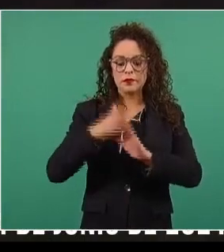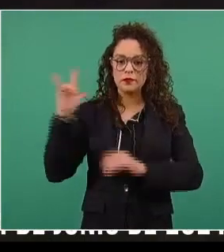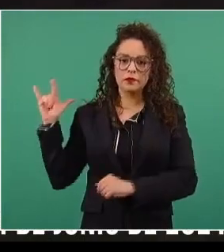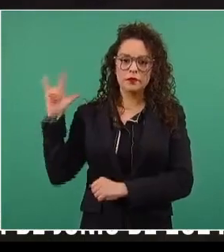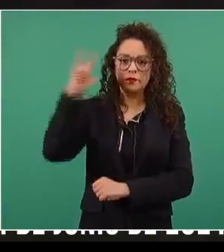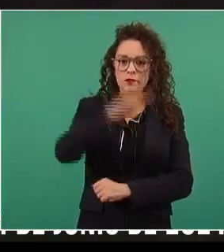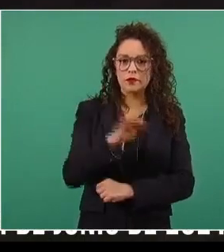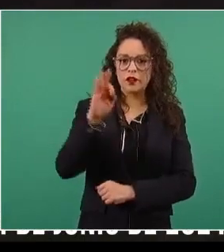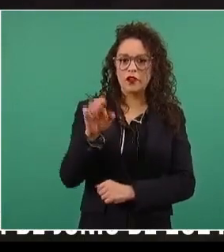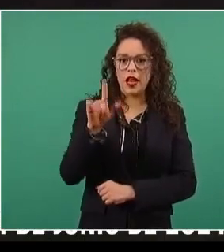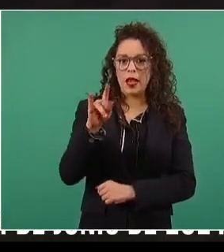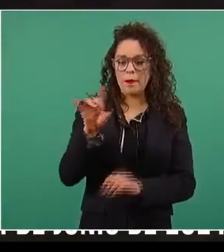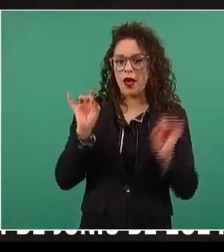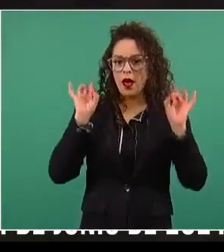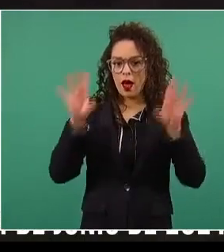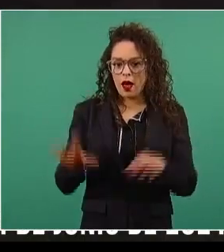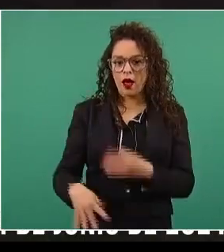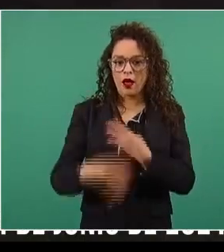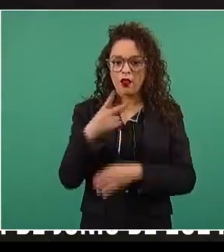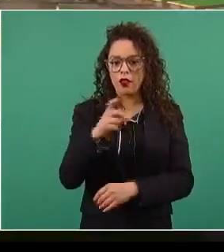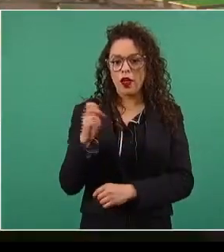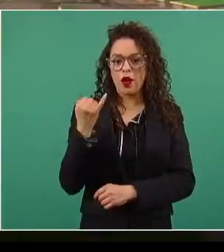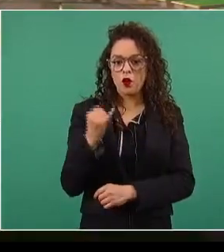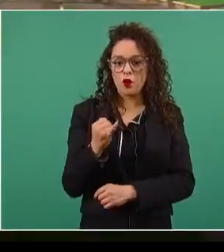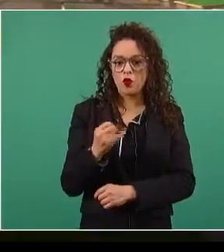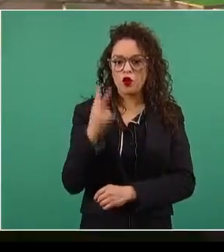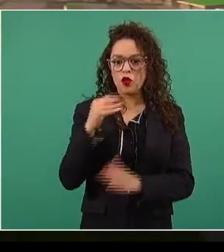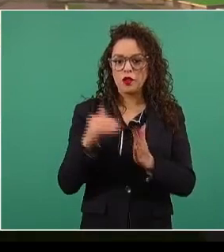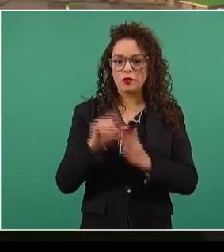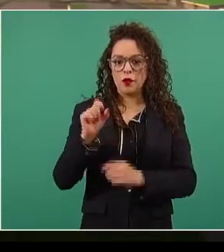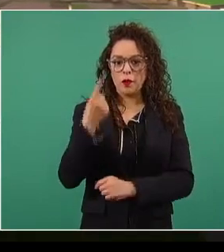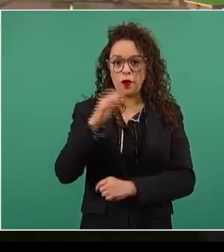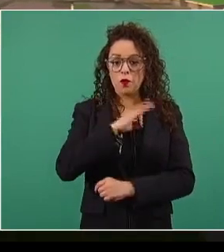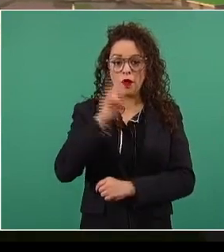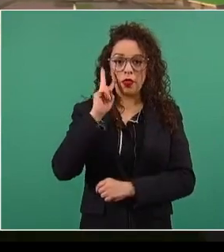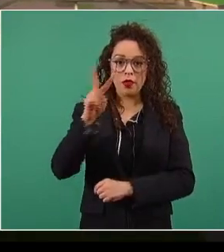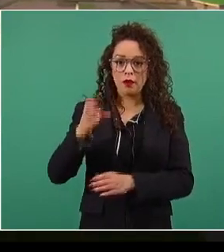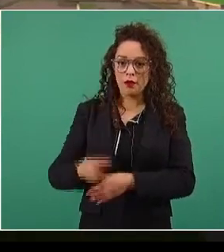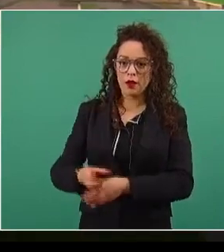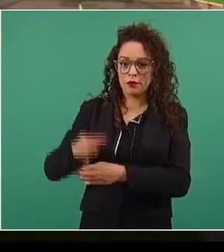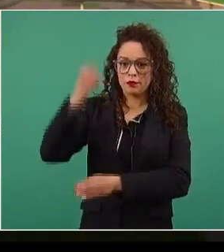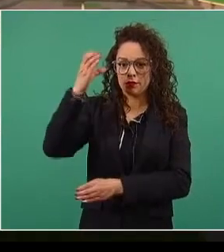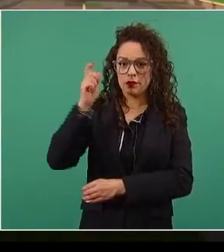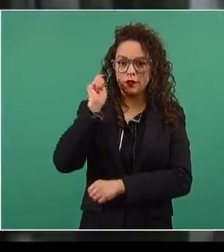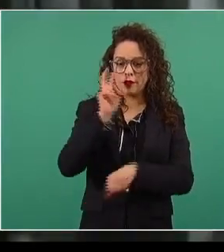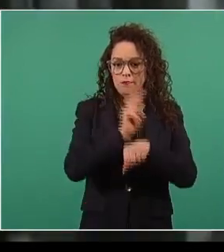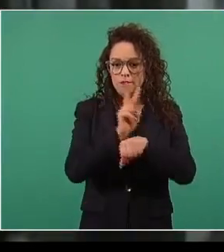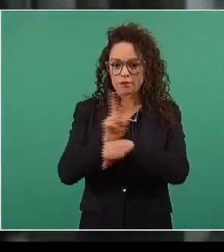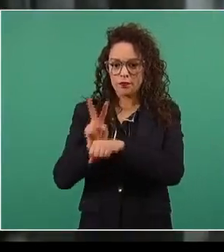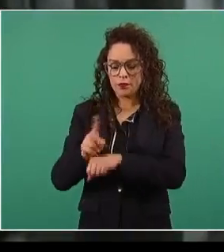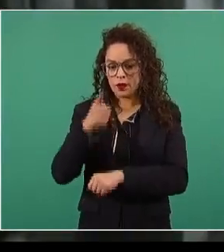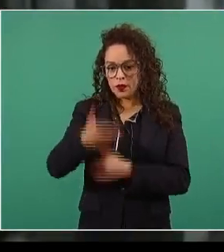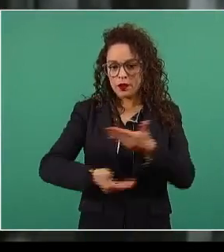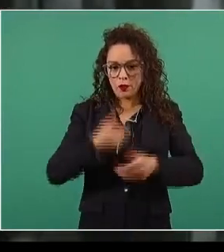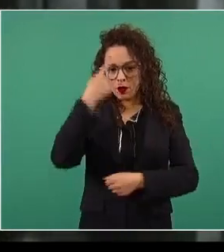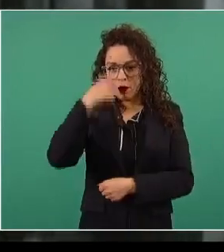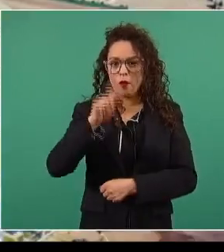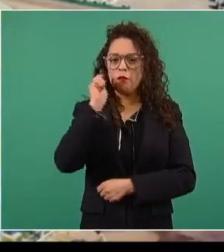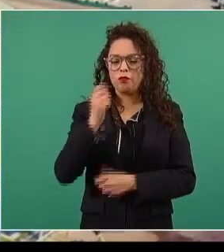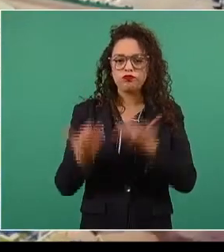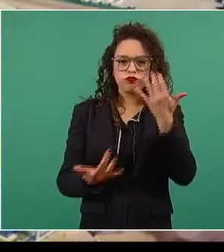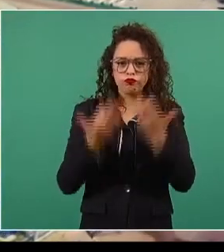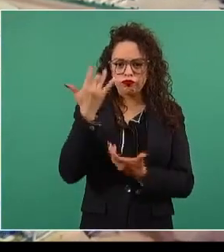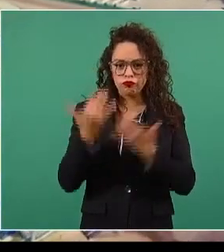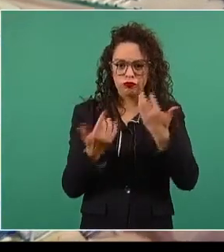Felipe Ángeles al 14 de junio de 2021. En la Torre de Control y Servicios de Extinción de Incendios, en el elevador